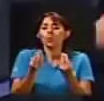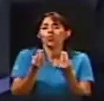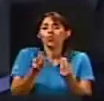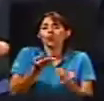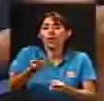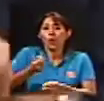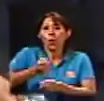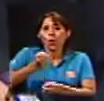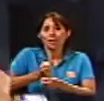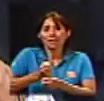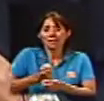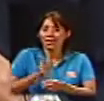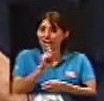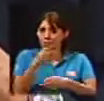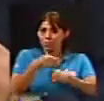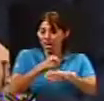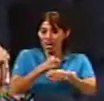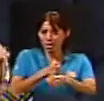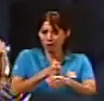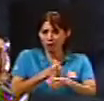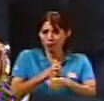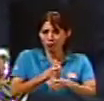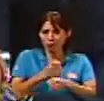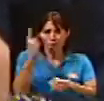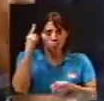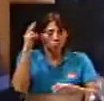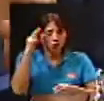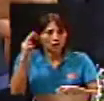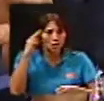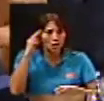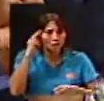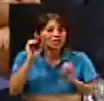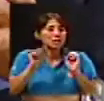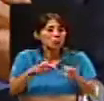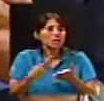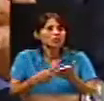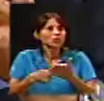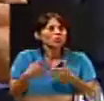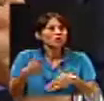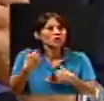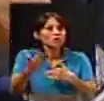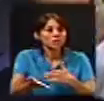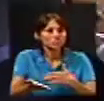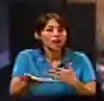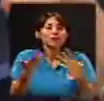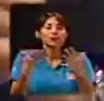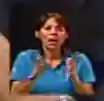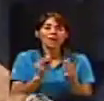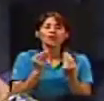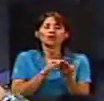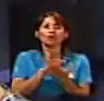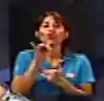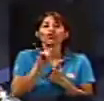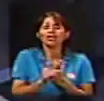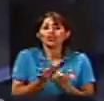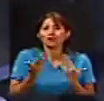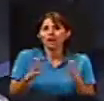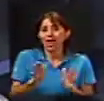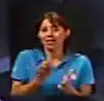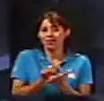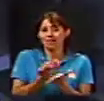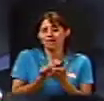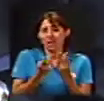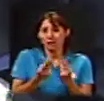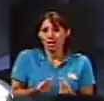que se pueden discutir en otro lado. Hay mucho proyecto ya financiado. Póngale, el ICE acaba de financiar